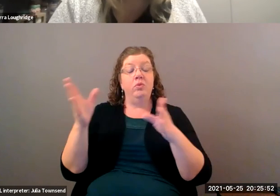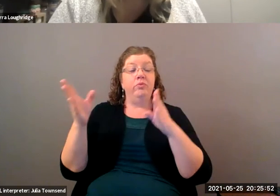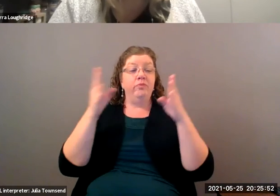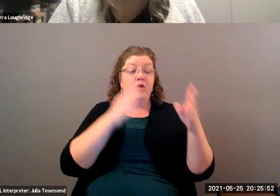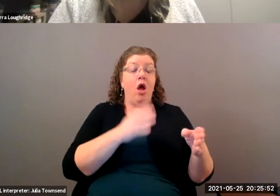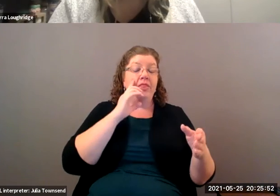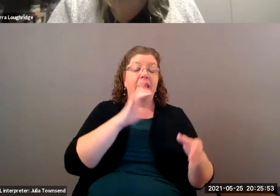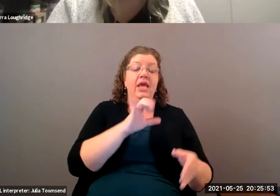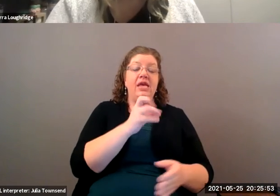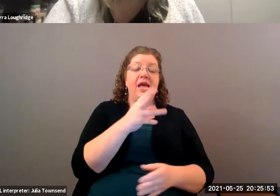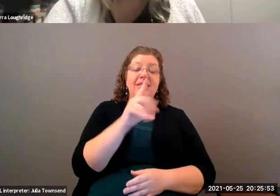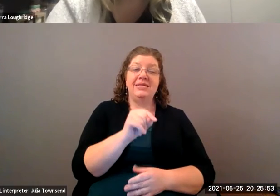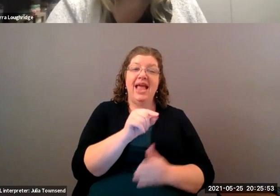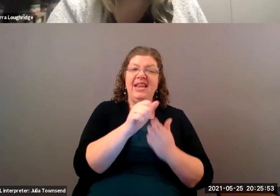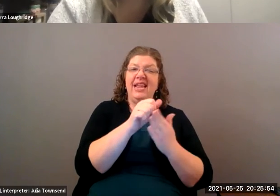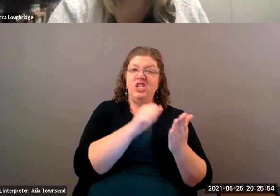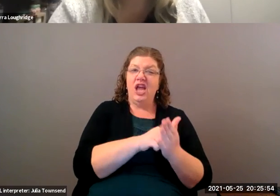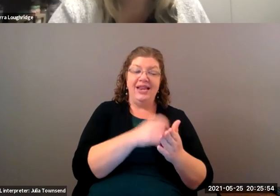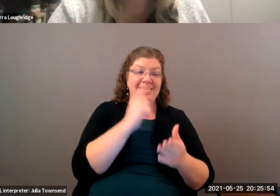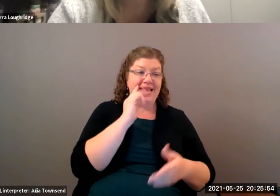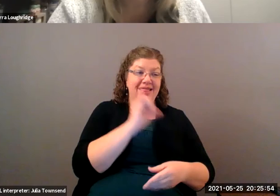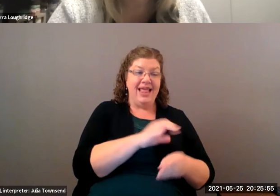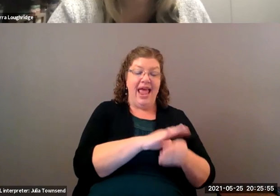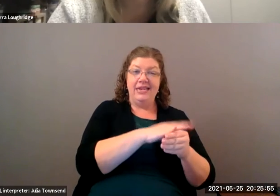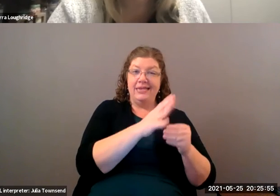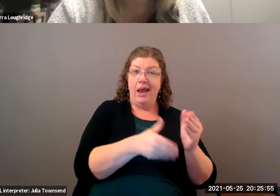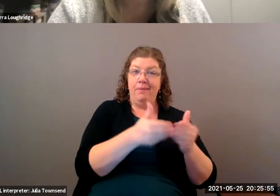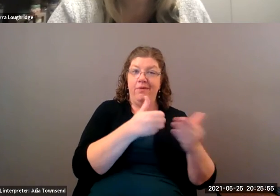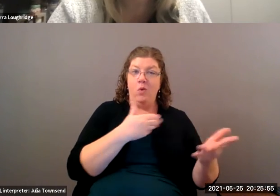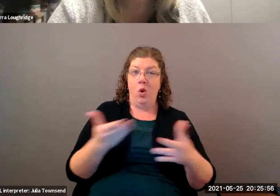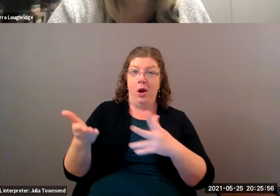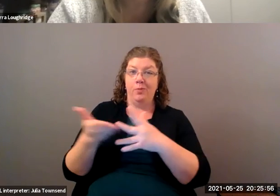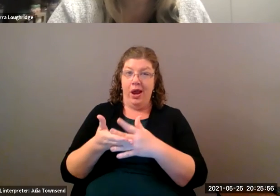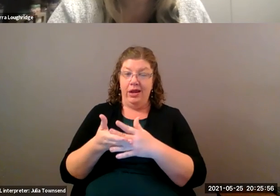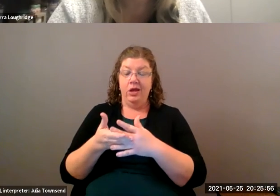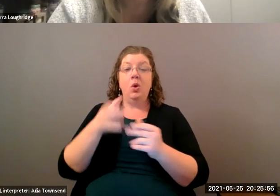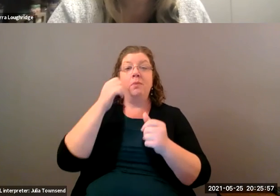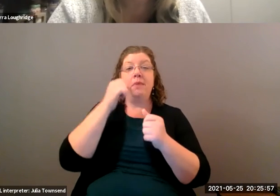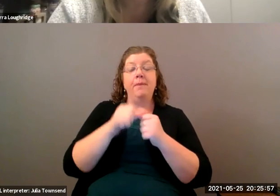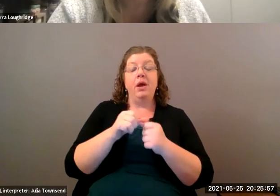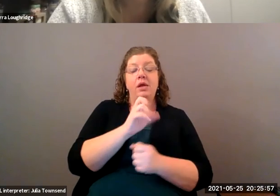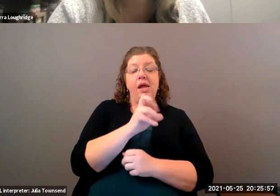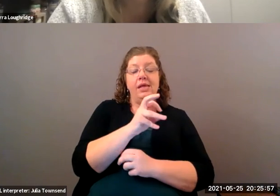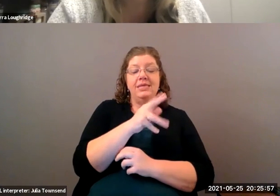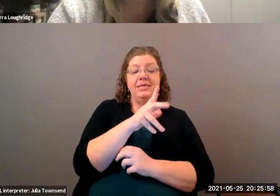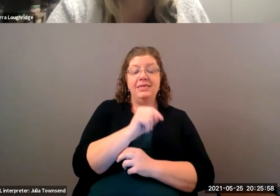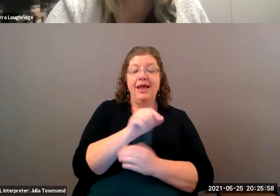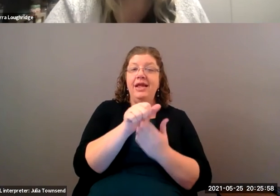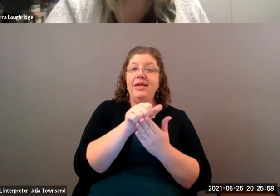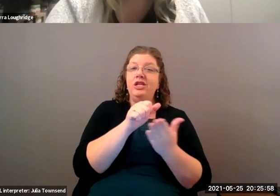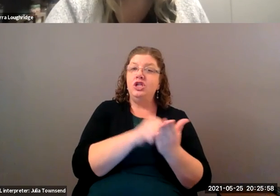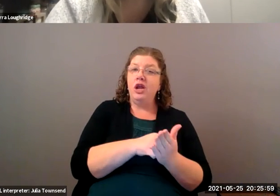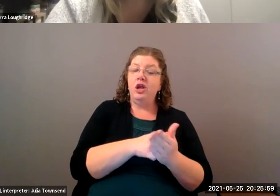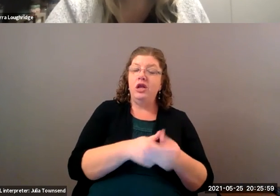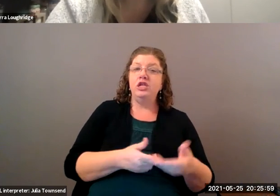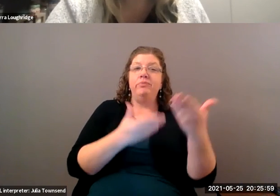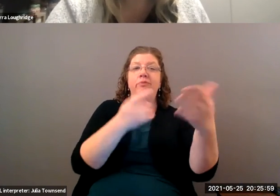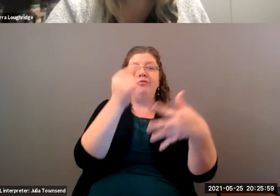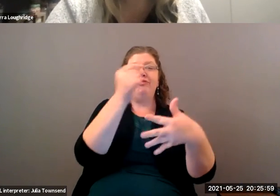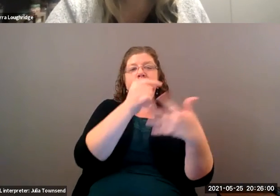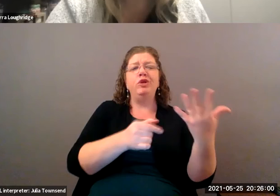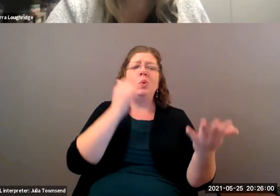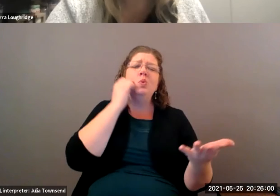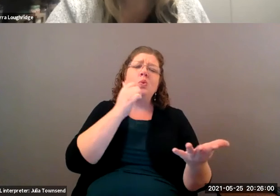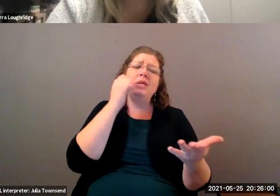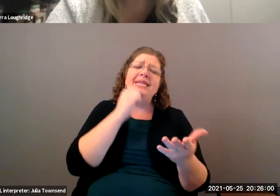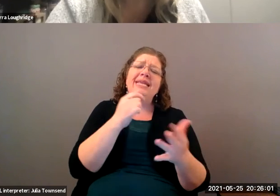que continuáramos con el orden del día de consentimiento, a ver si podemos lograrlo antes de tomarnos el descanso. Esta